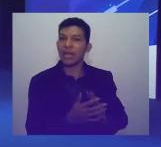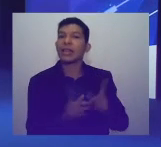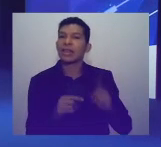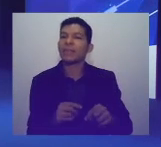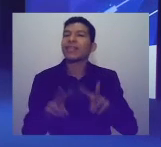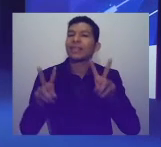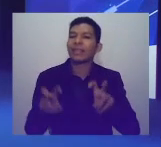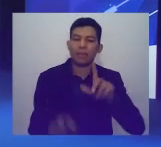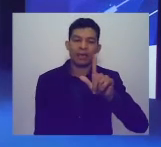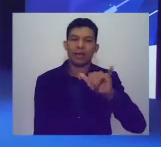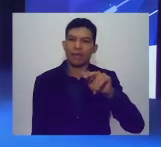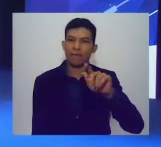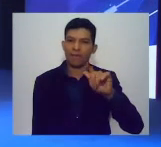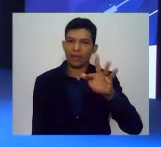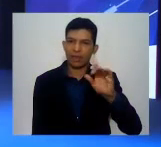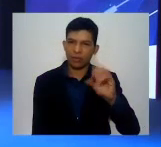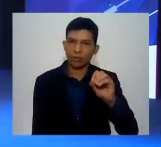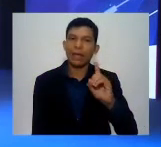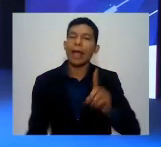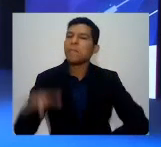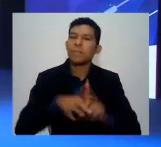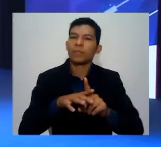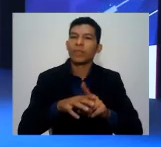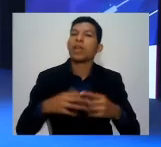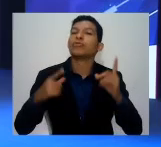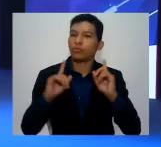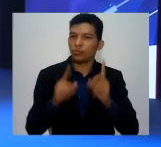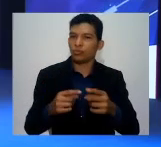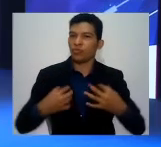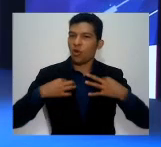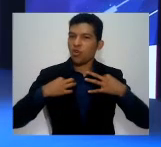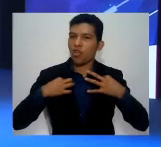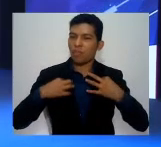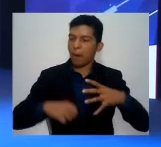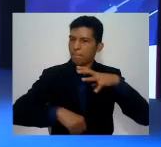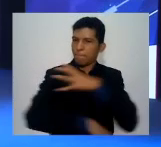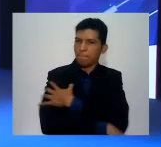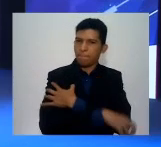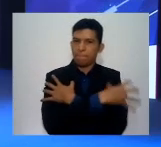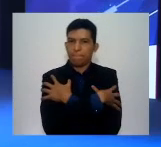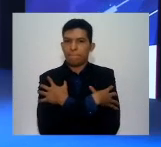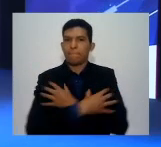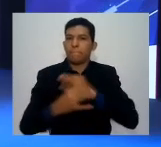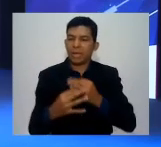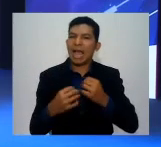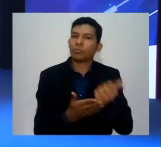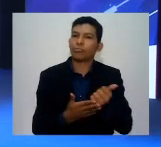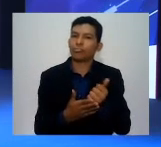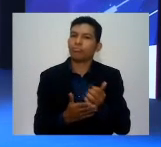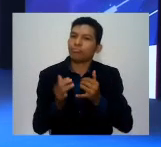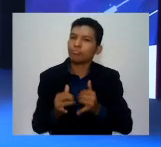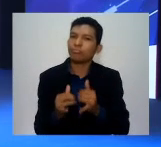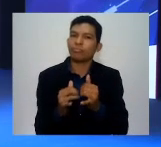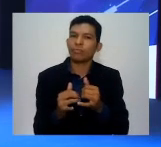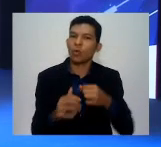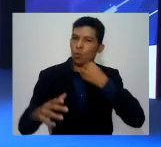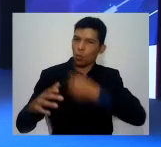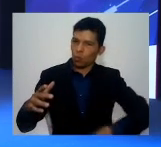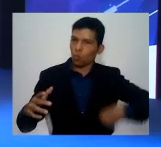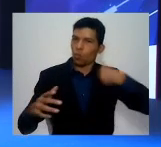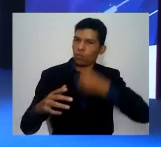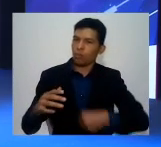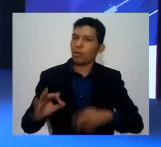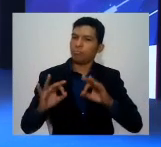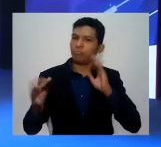¿Listo? Avances que obviamente han puesto muy interesante todo este asunto. Ahora, yo trabajo con un grupo de investigación en